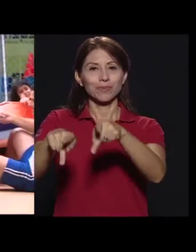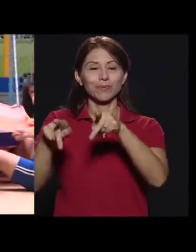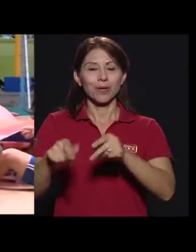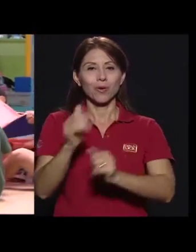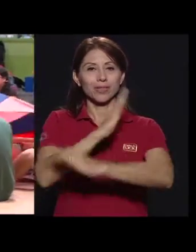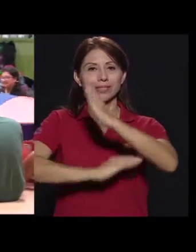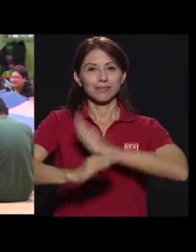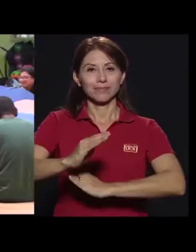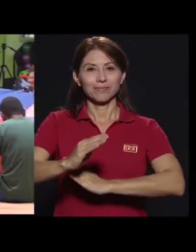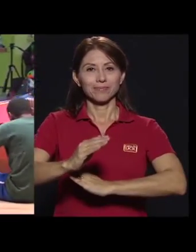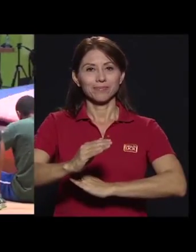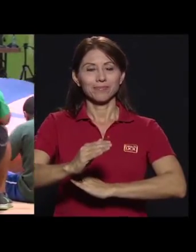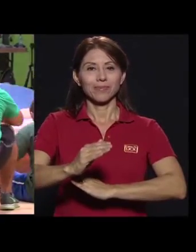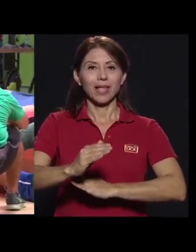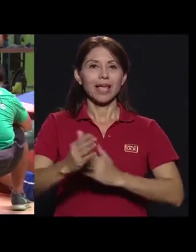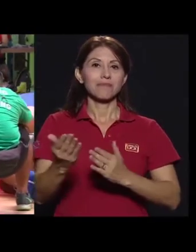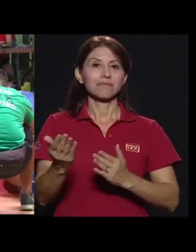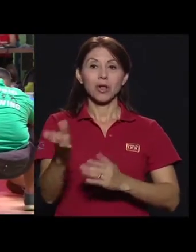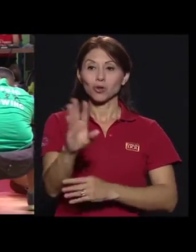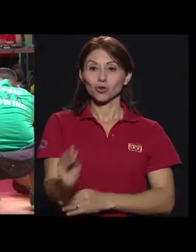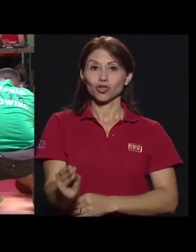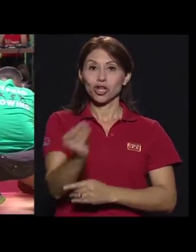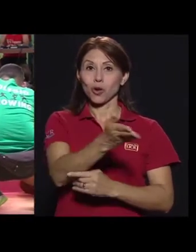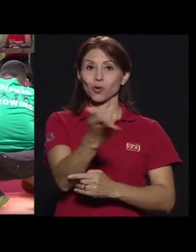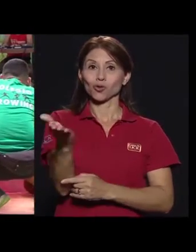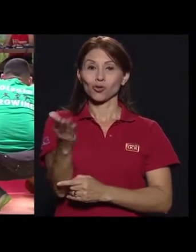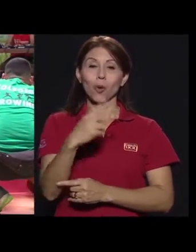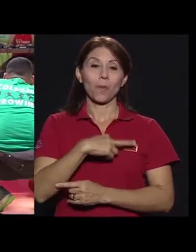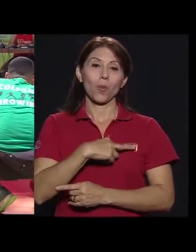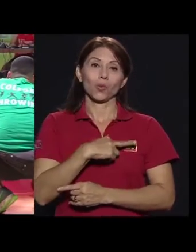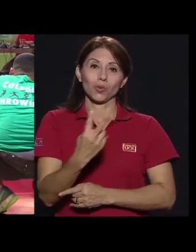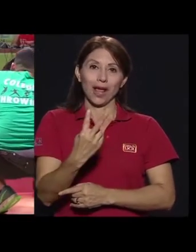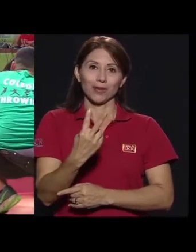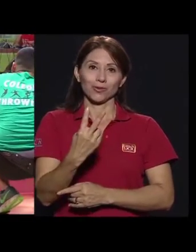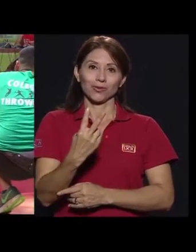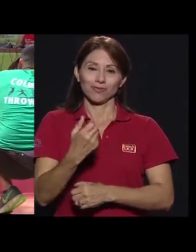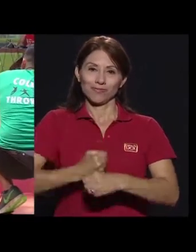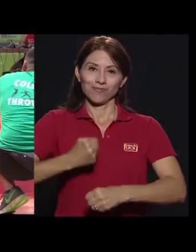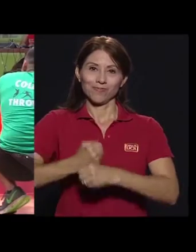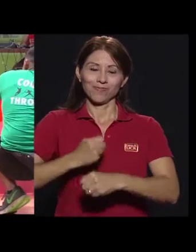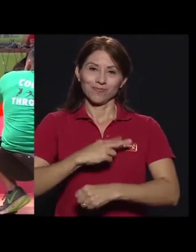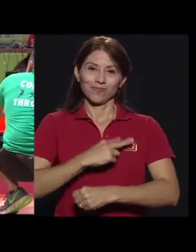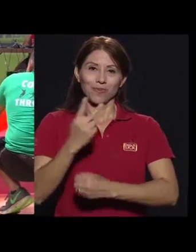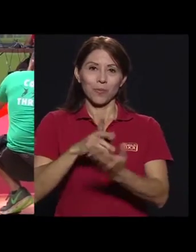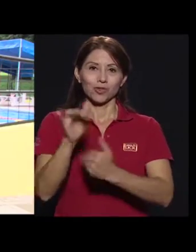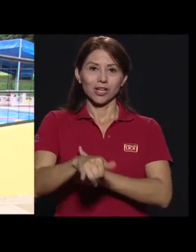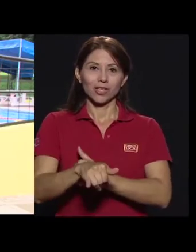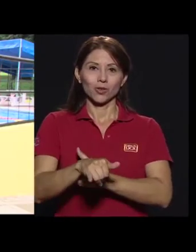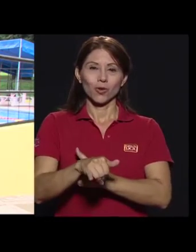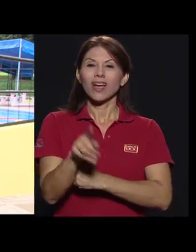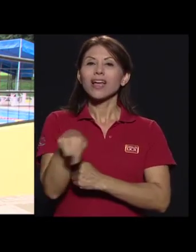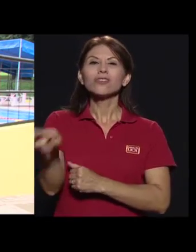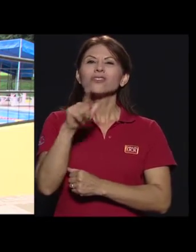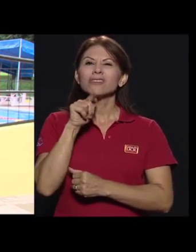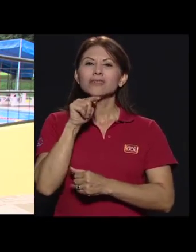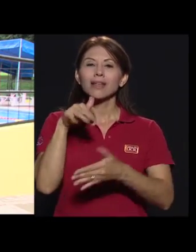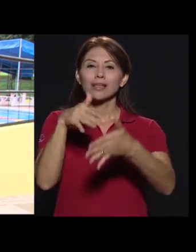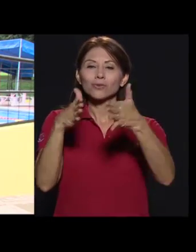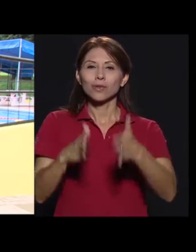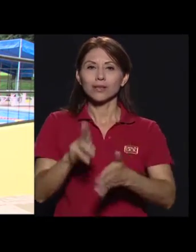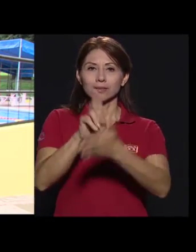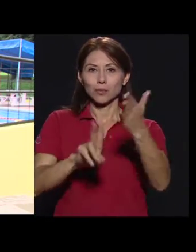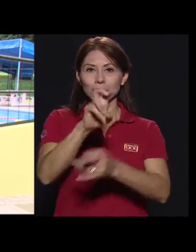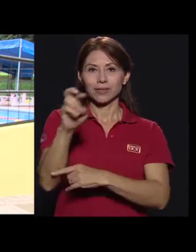población, población con discapacidad. Los chicos voluntarios de este proyecto son estudiantes de la Universidad de Costa Rica